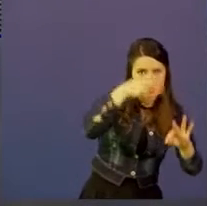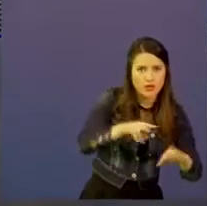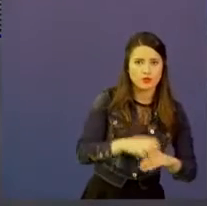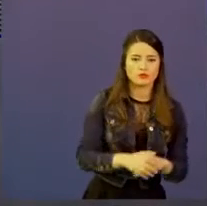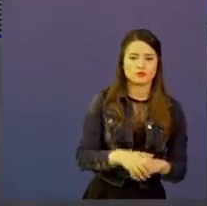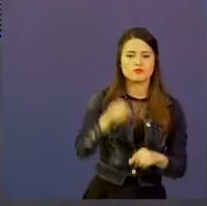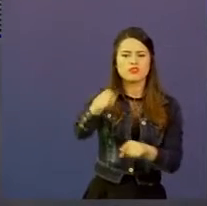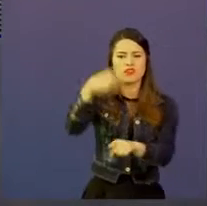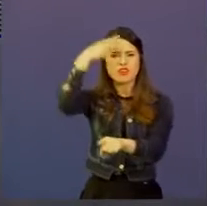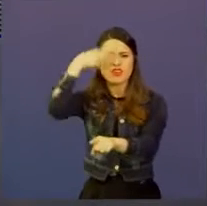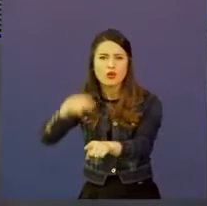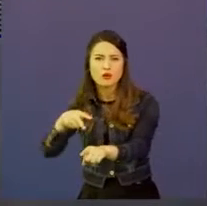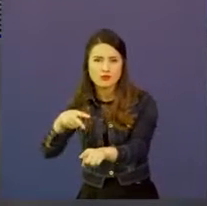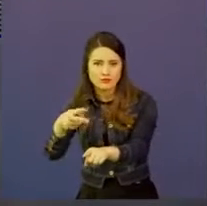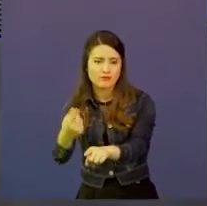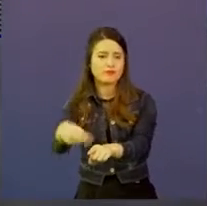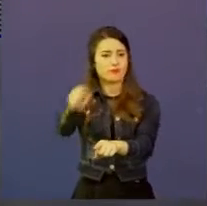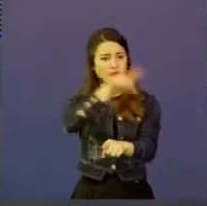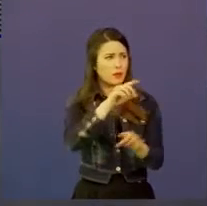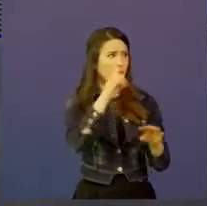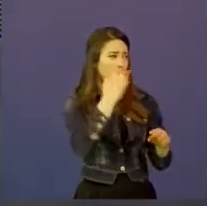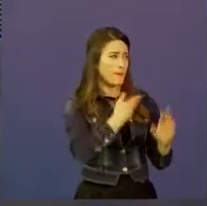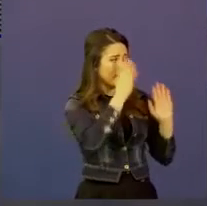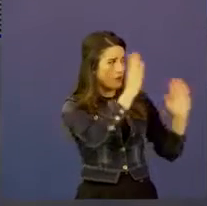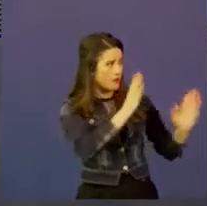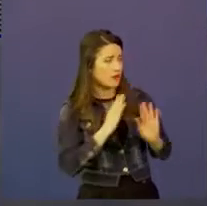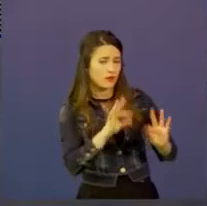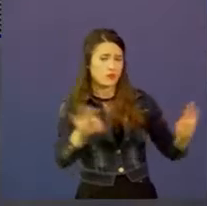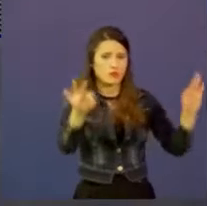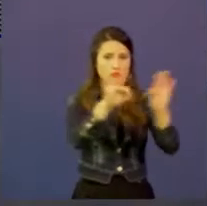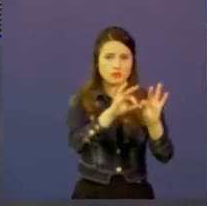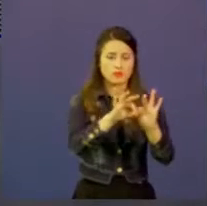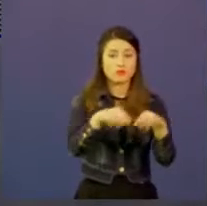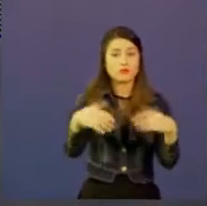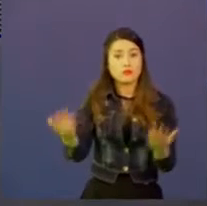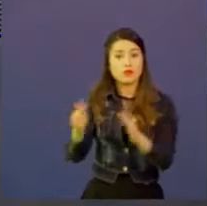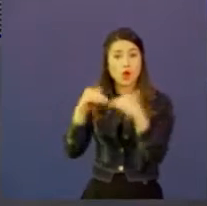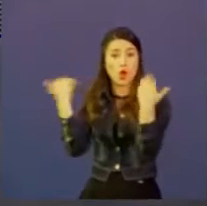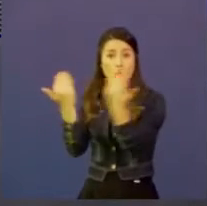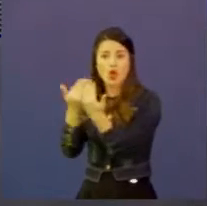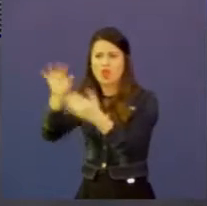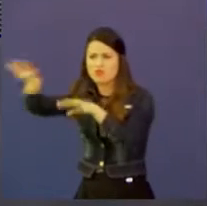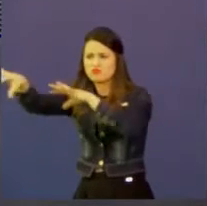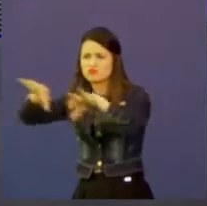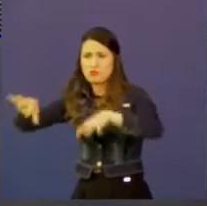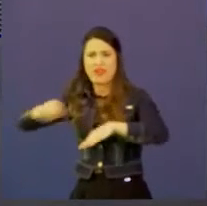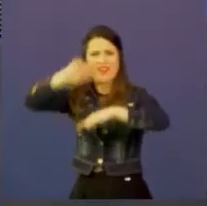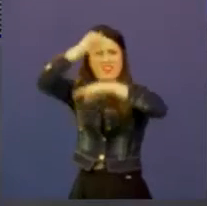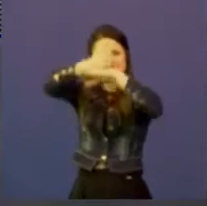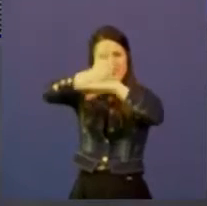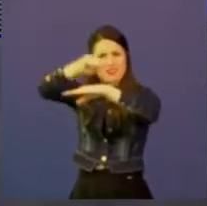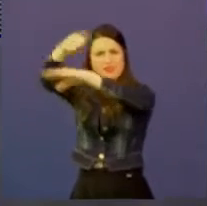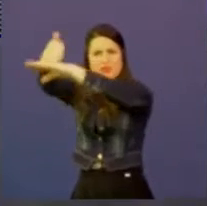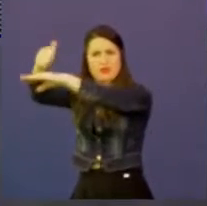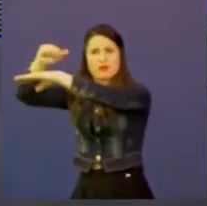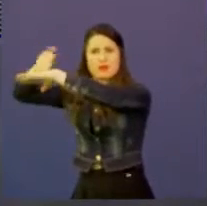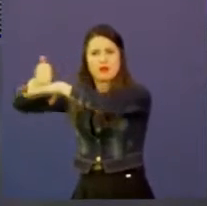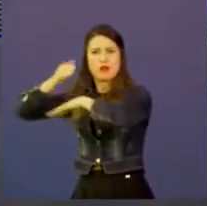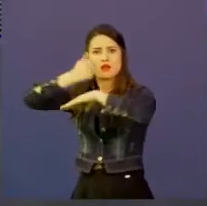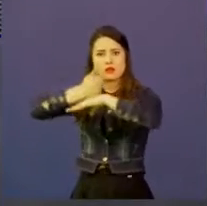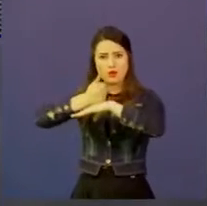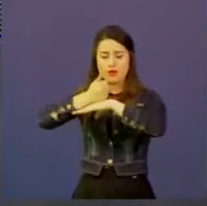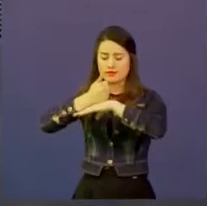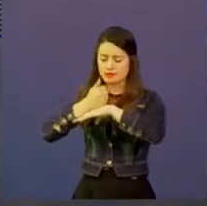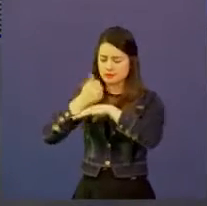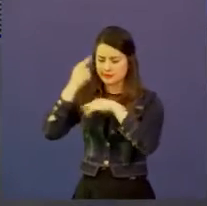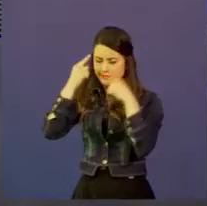con el apoyo de sus padres y también para los docentes y los rectores de los colegios es muy importante saber que lejos del establecimiento